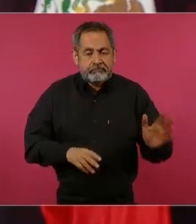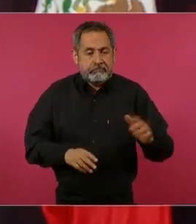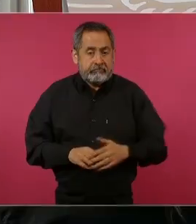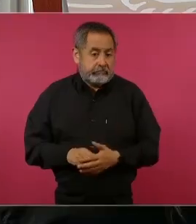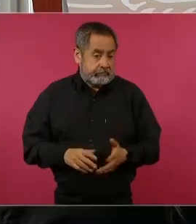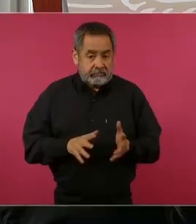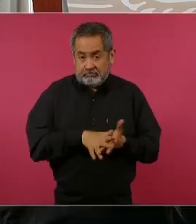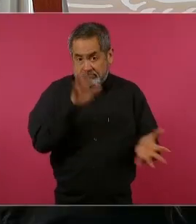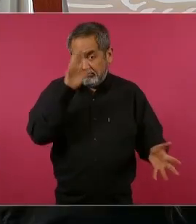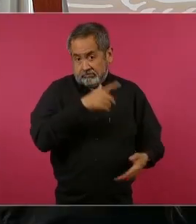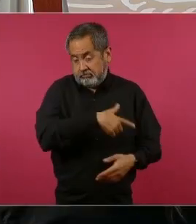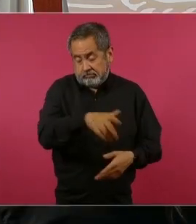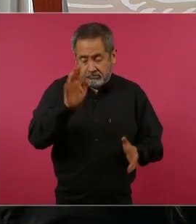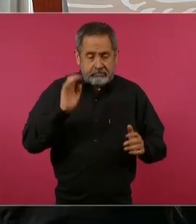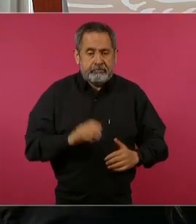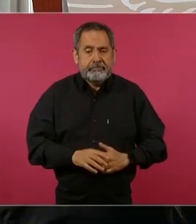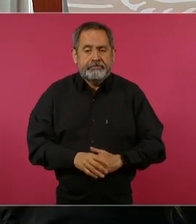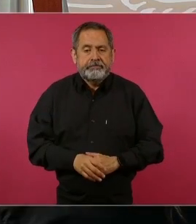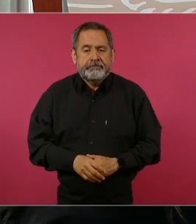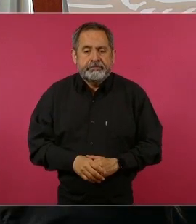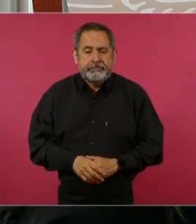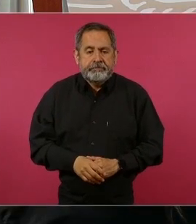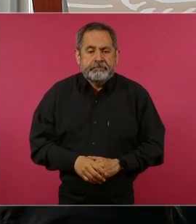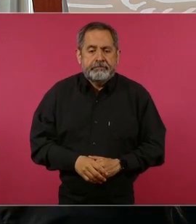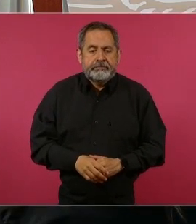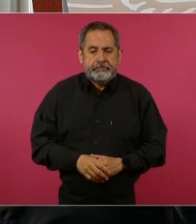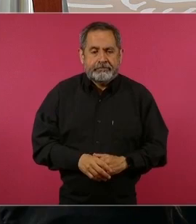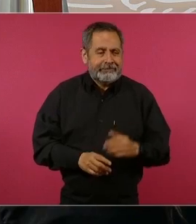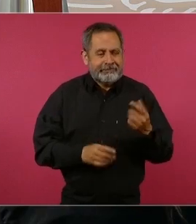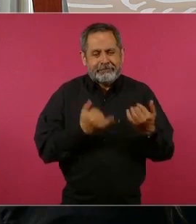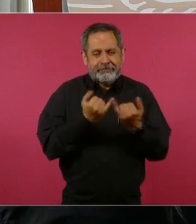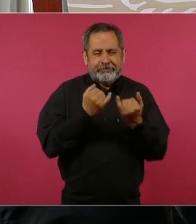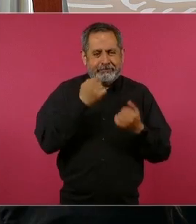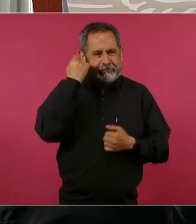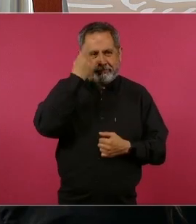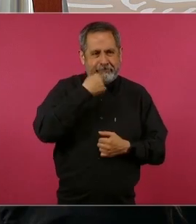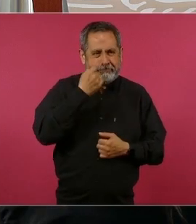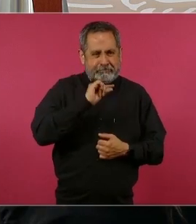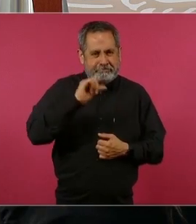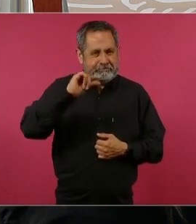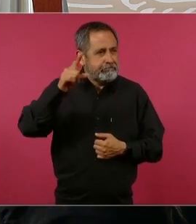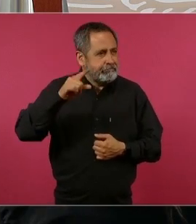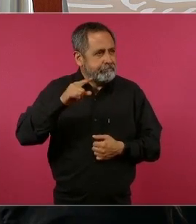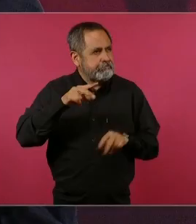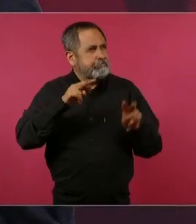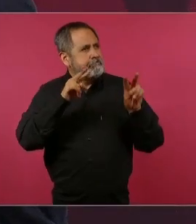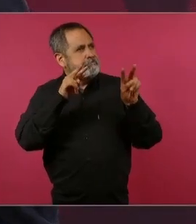En general, desde luego, las figuras, ¿no?, más destacadas,